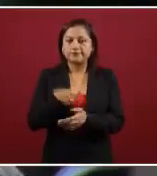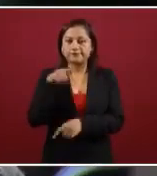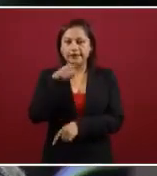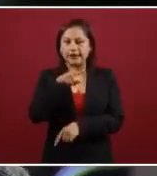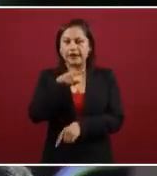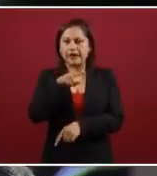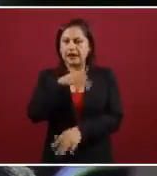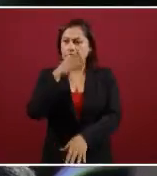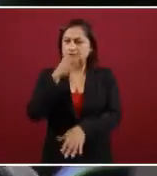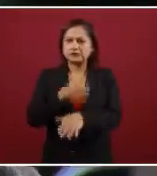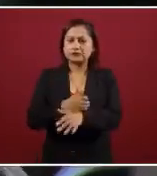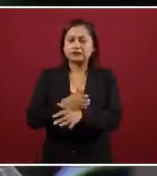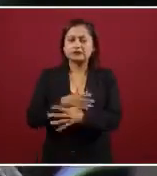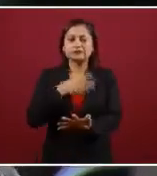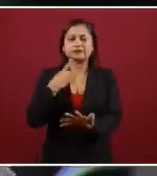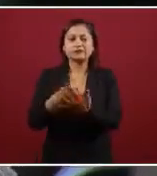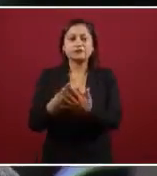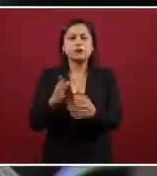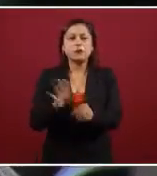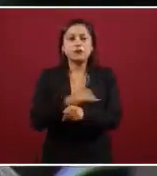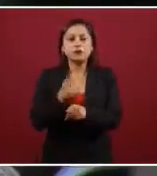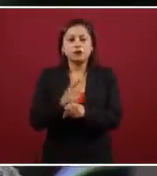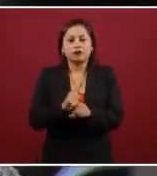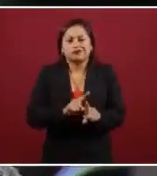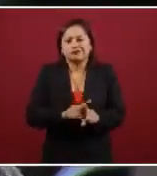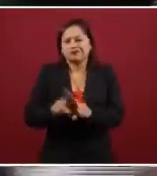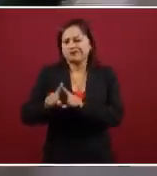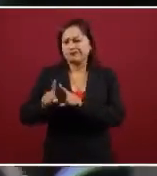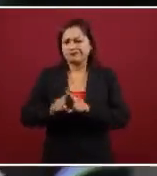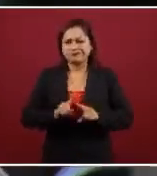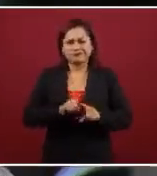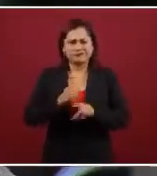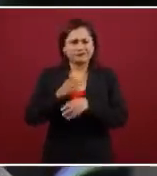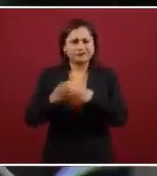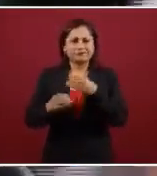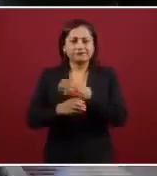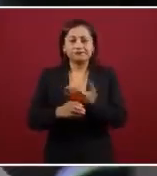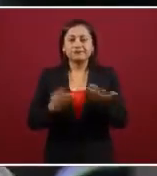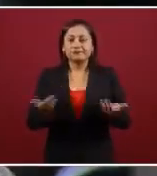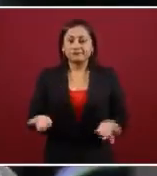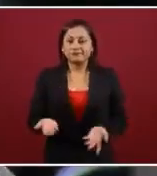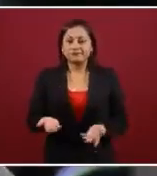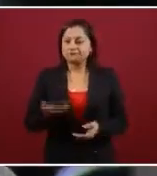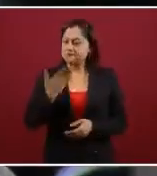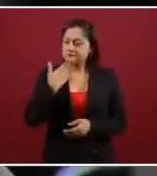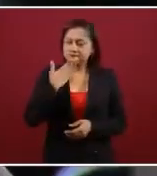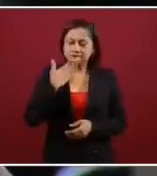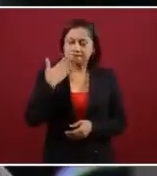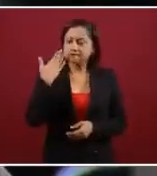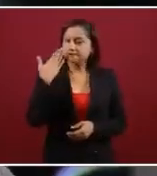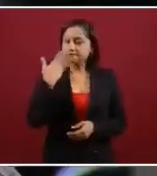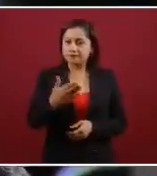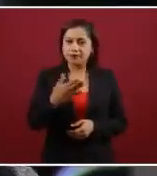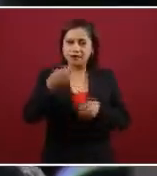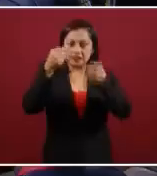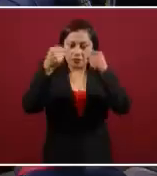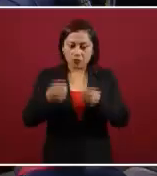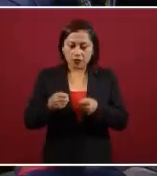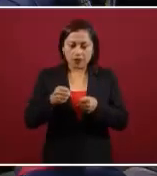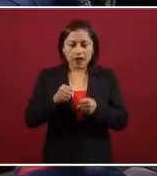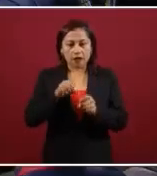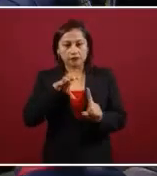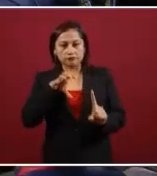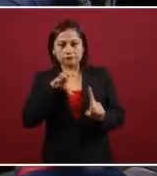razones. Se puede decir, actuó el gobierno, actuó lo que es la seguridad,